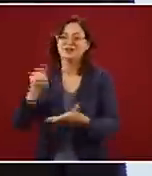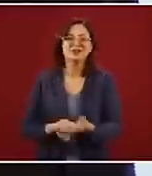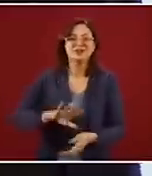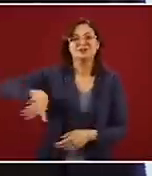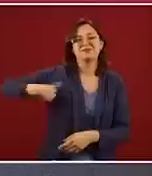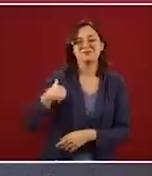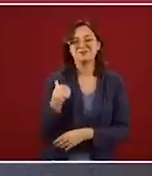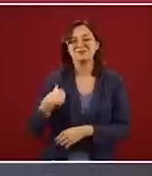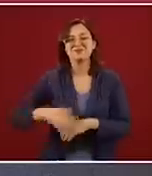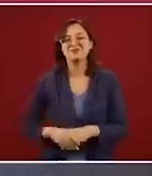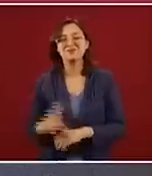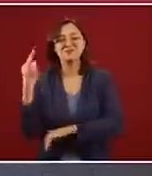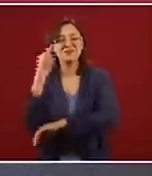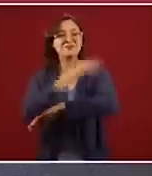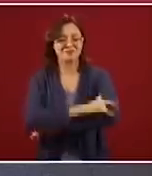del avión